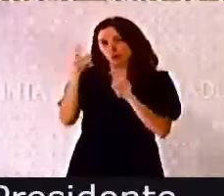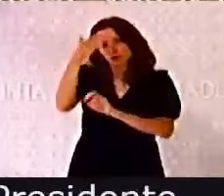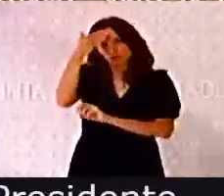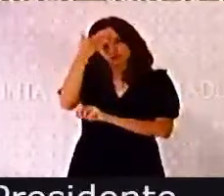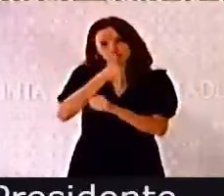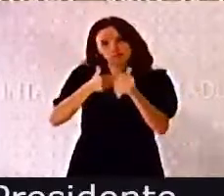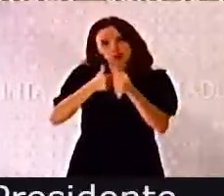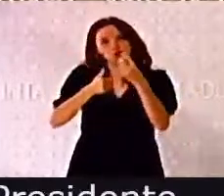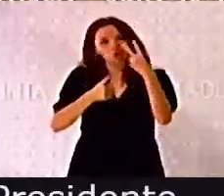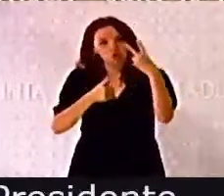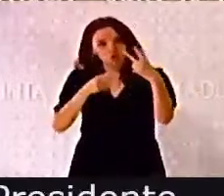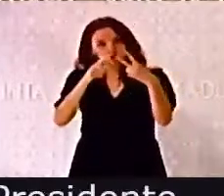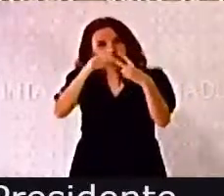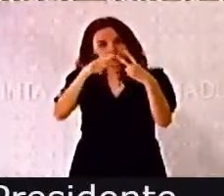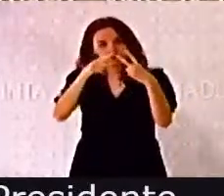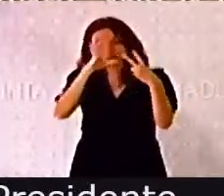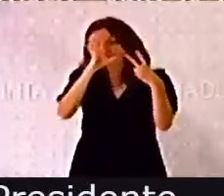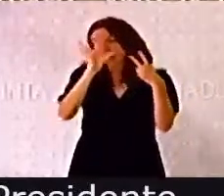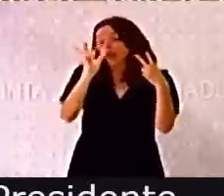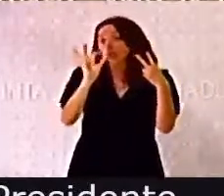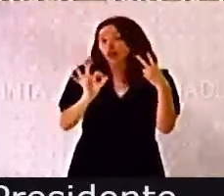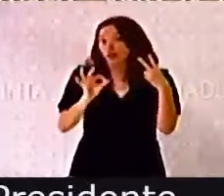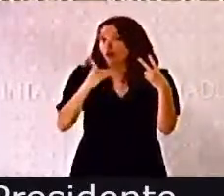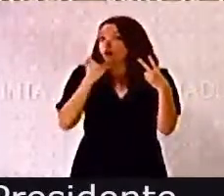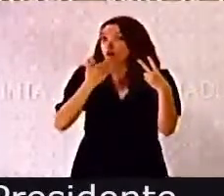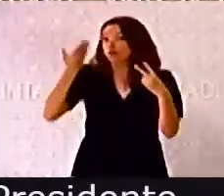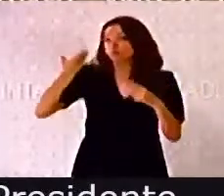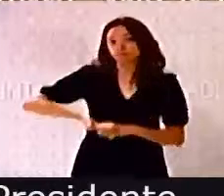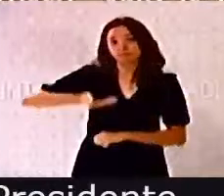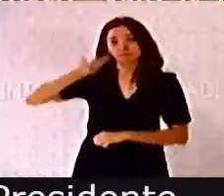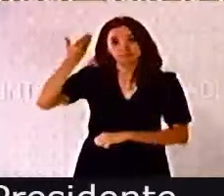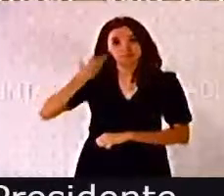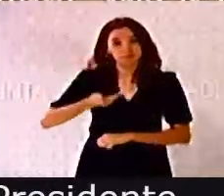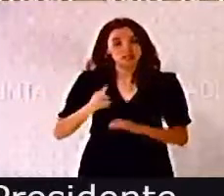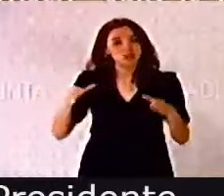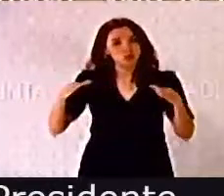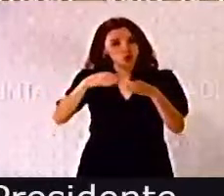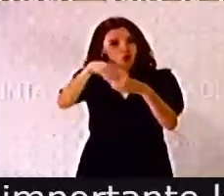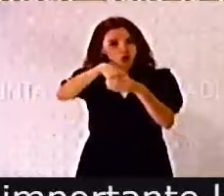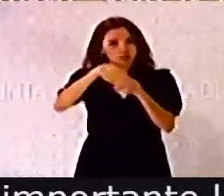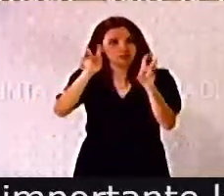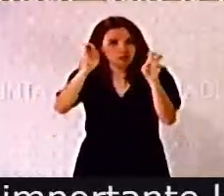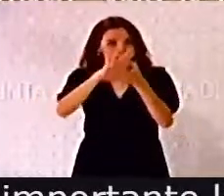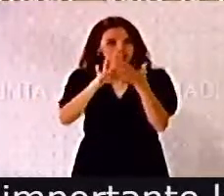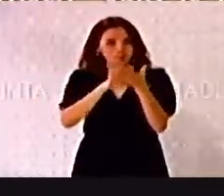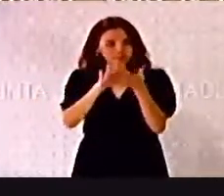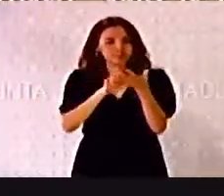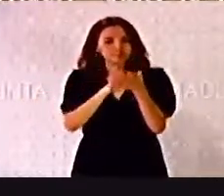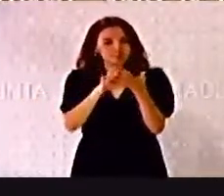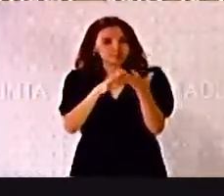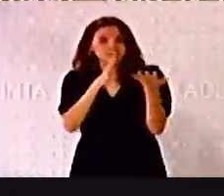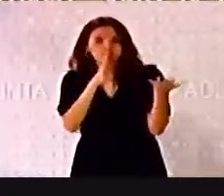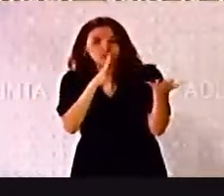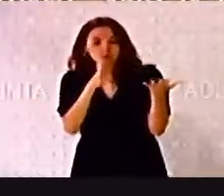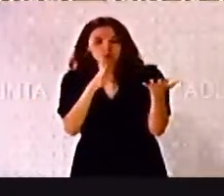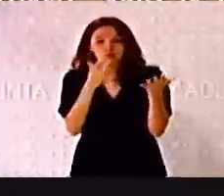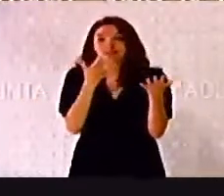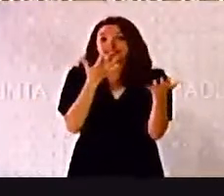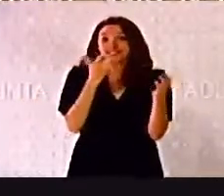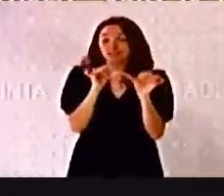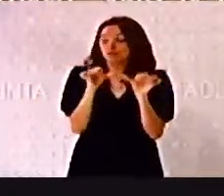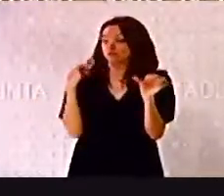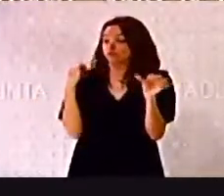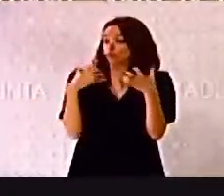tiene una enorme importancia y trascendencia la reunión, porque creo que después de algo que ha funcionado bien, que han